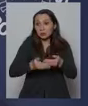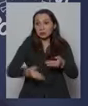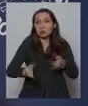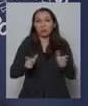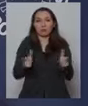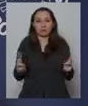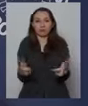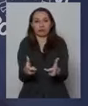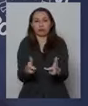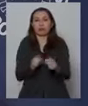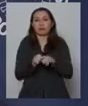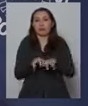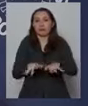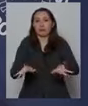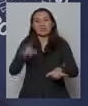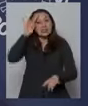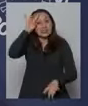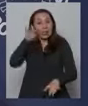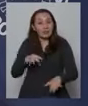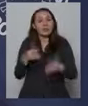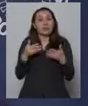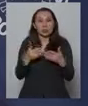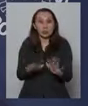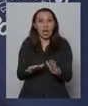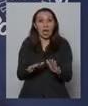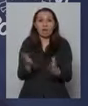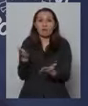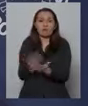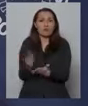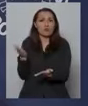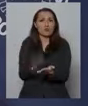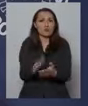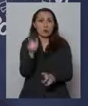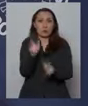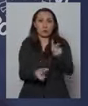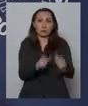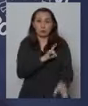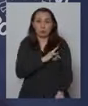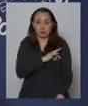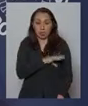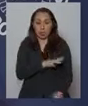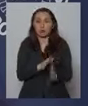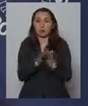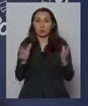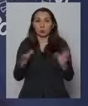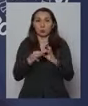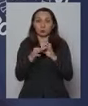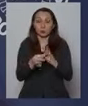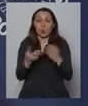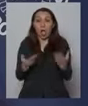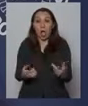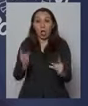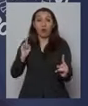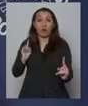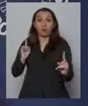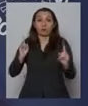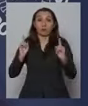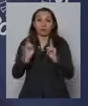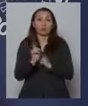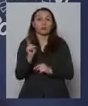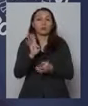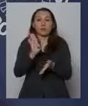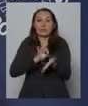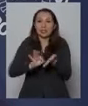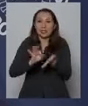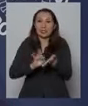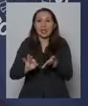contener este virus que sabemos que ya se ha llevado la vida de muchos chilenos. Muchas gracias. Voy a dejar con ustedes al subsecretario de